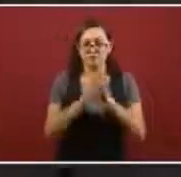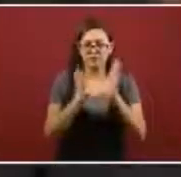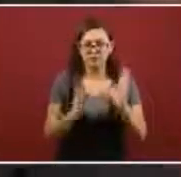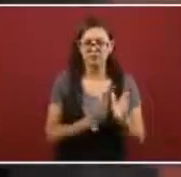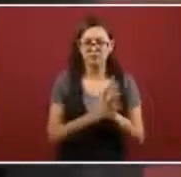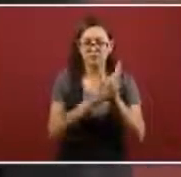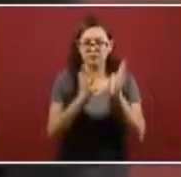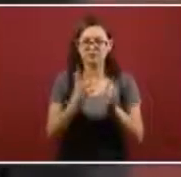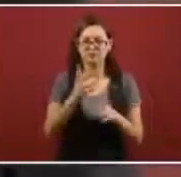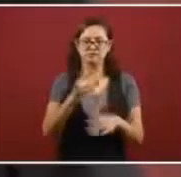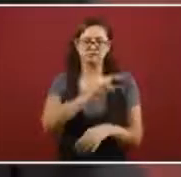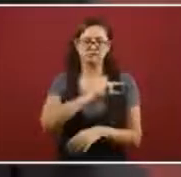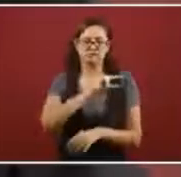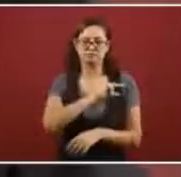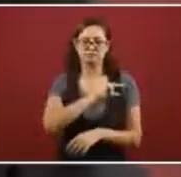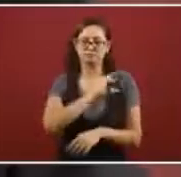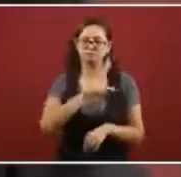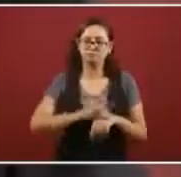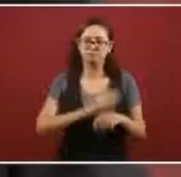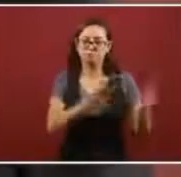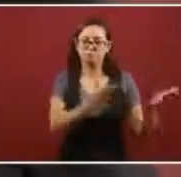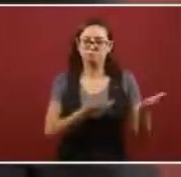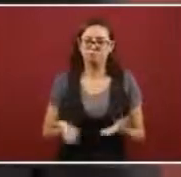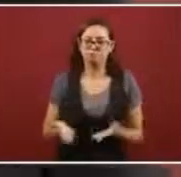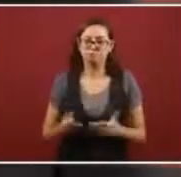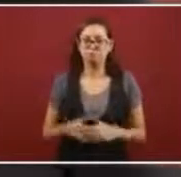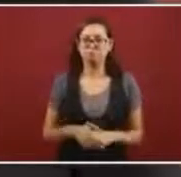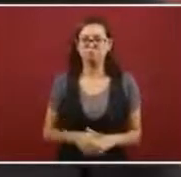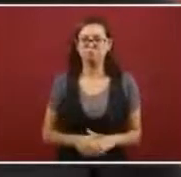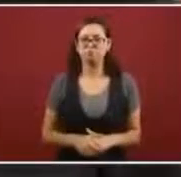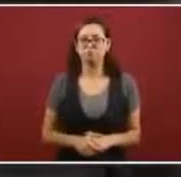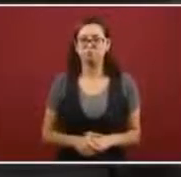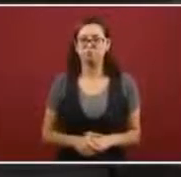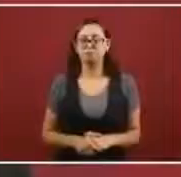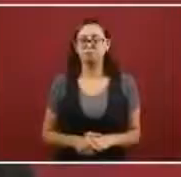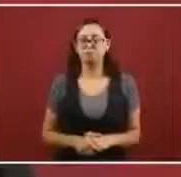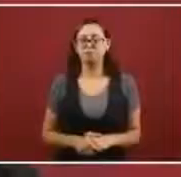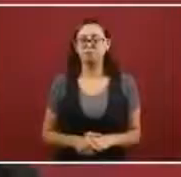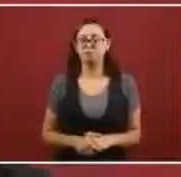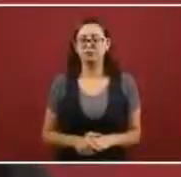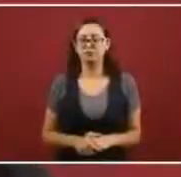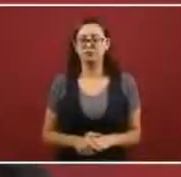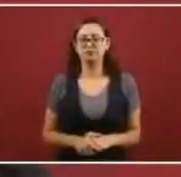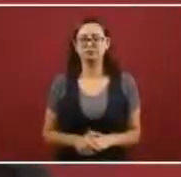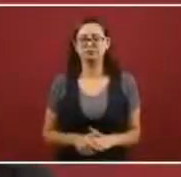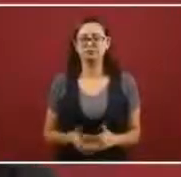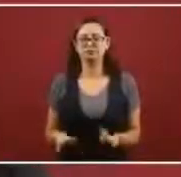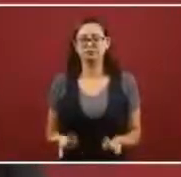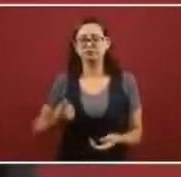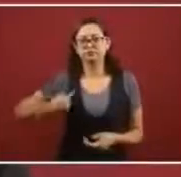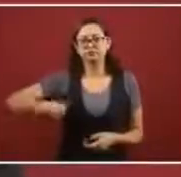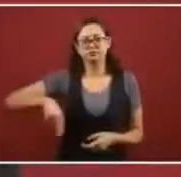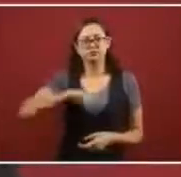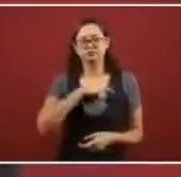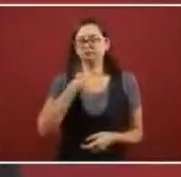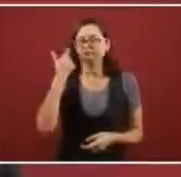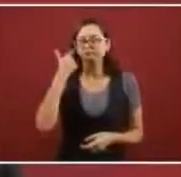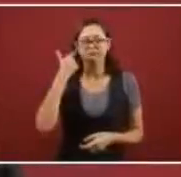participaran los particulares. Entonces, no queremos que ahora